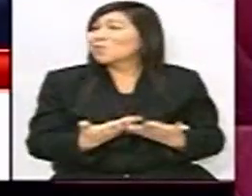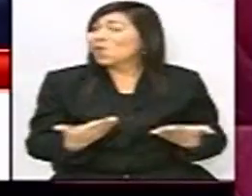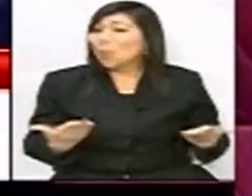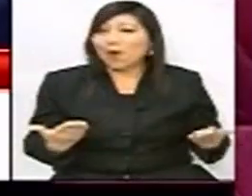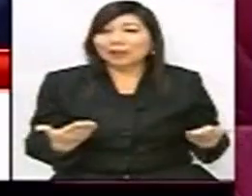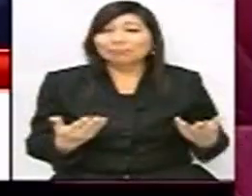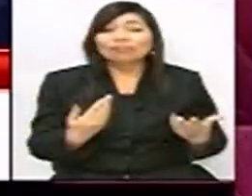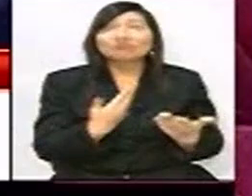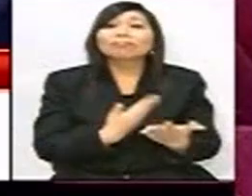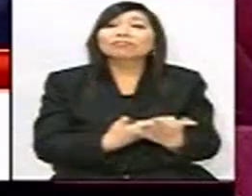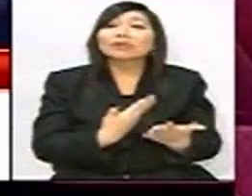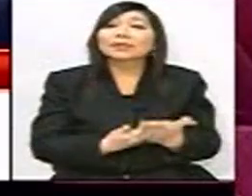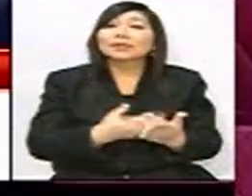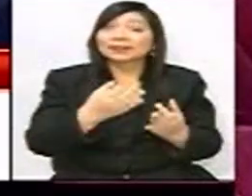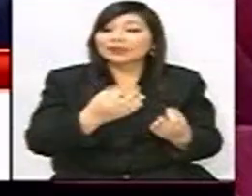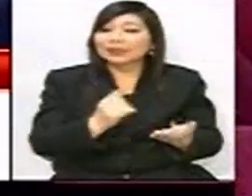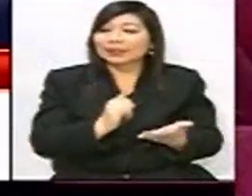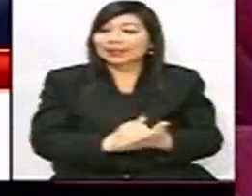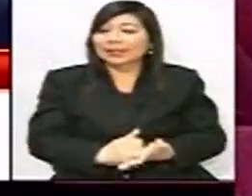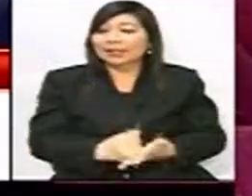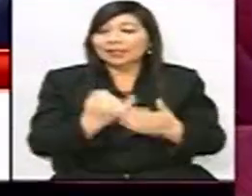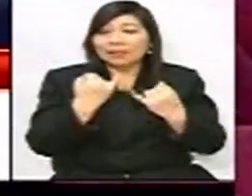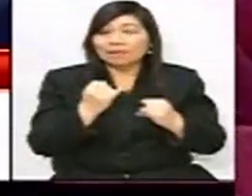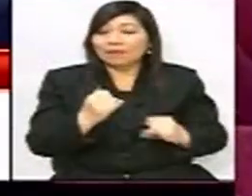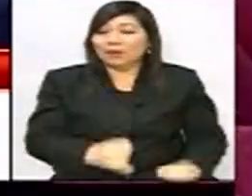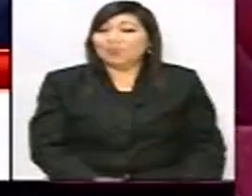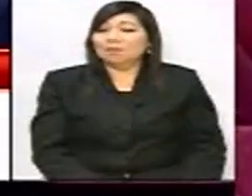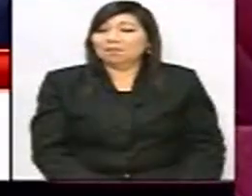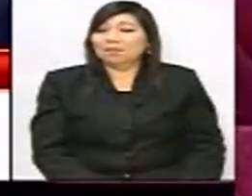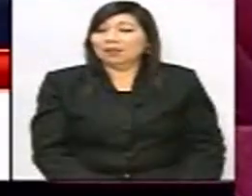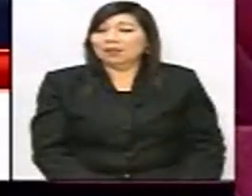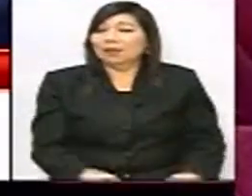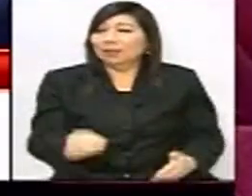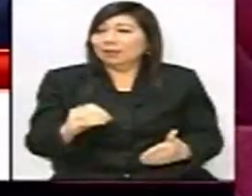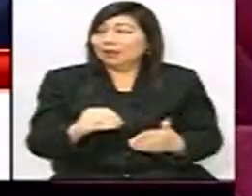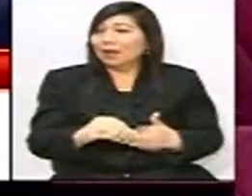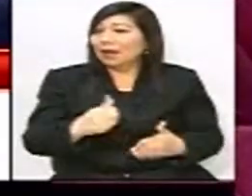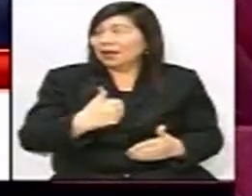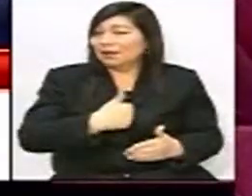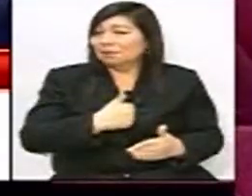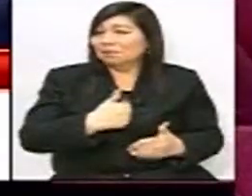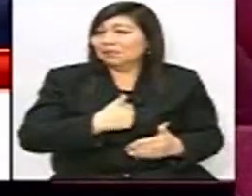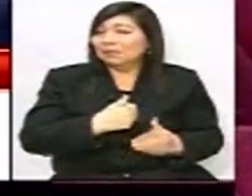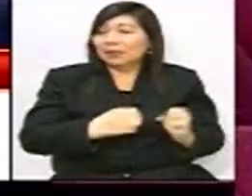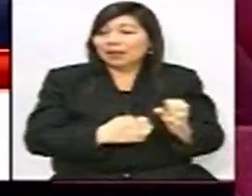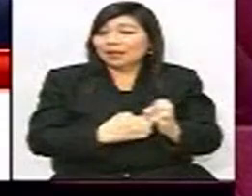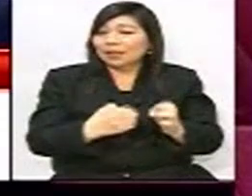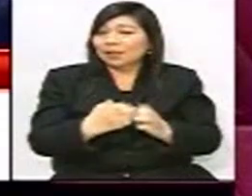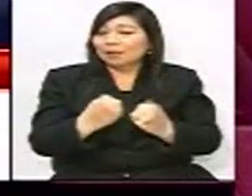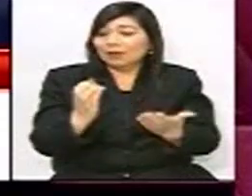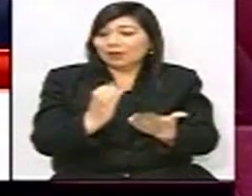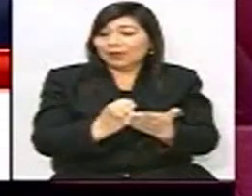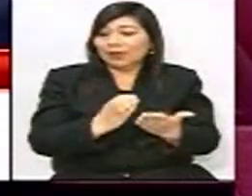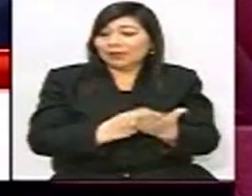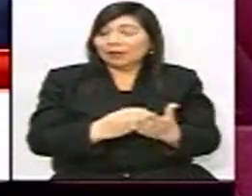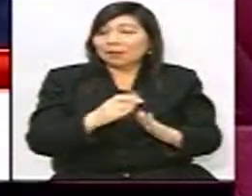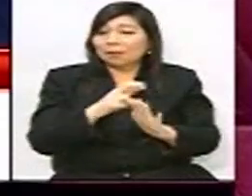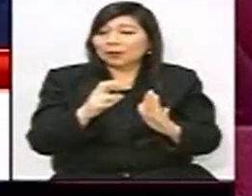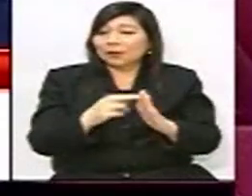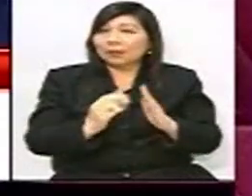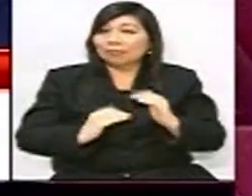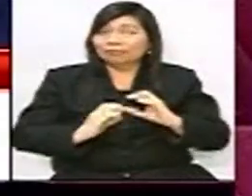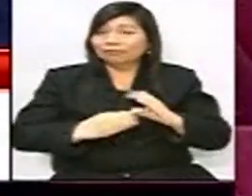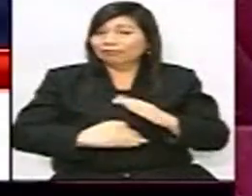peritaje que compruebe las afirmaciones que en el informe de auditoría había elaborado la misma equipo de Contraloría de la Auditoría del Proyecto Aline